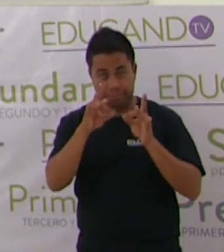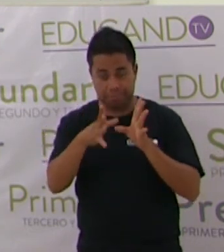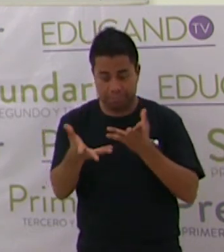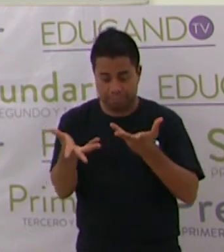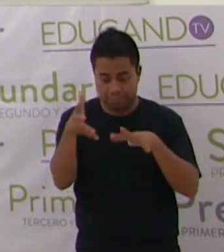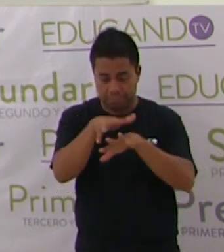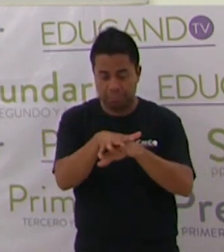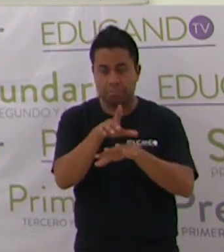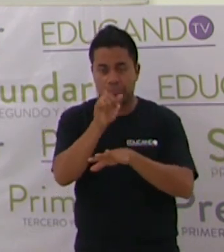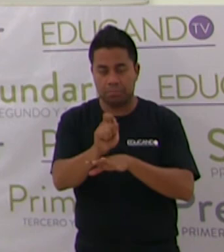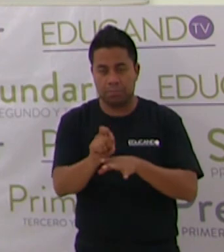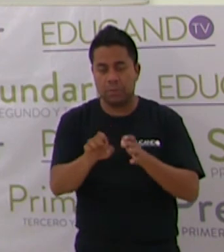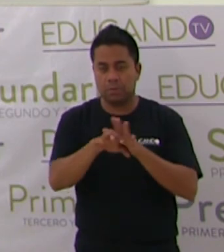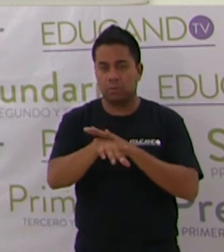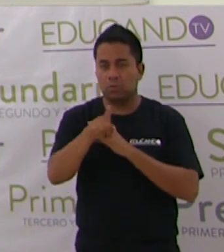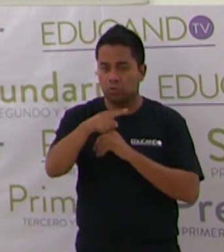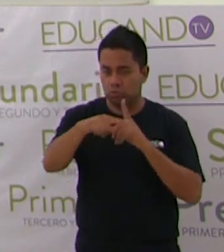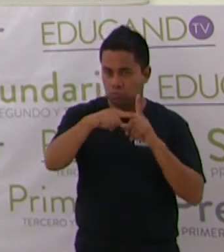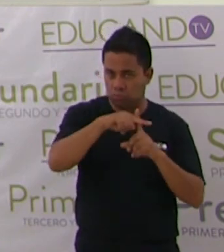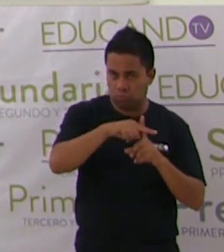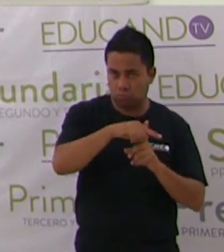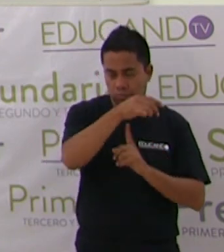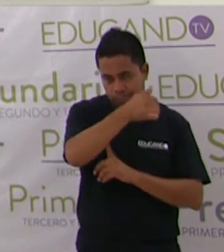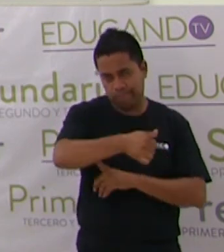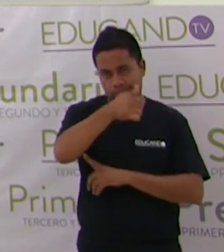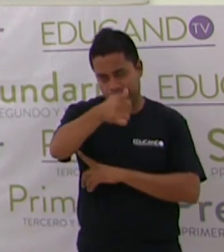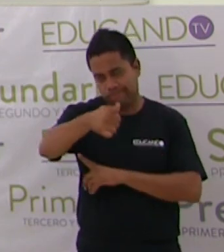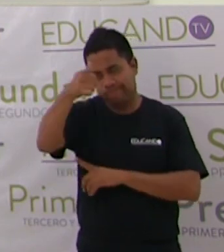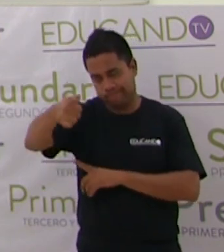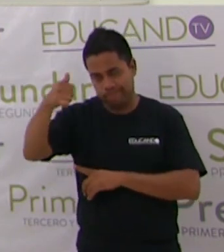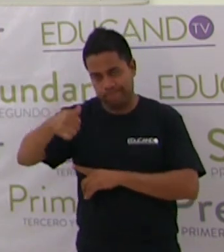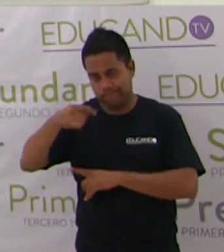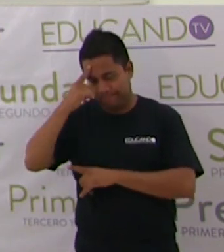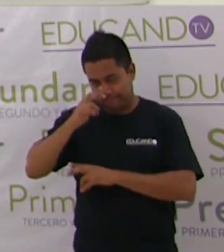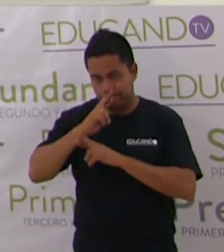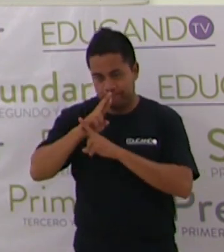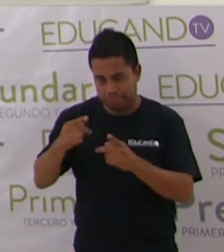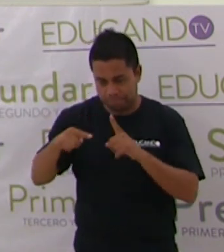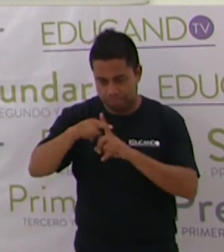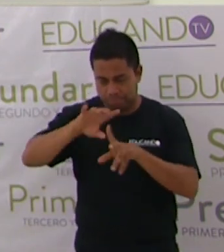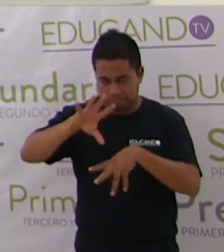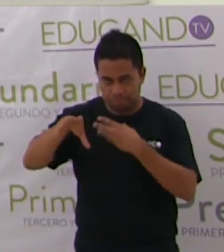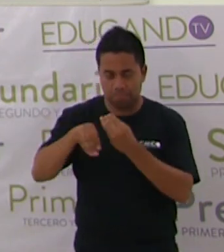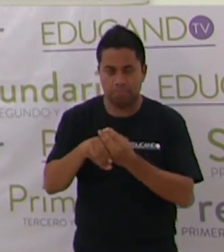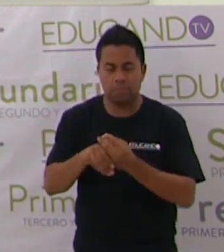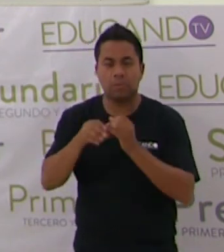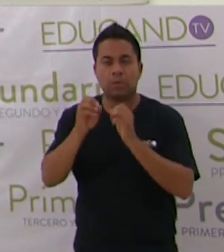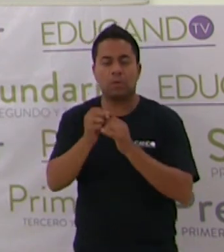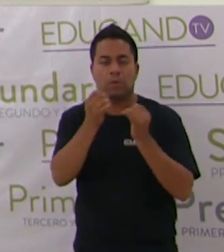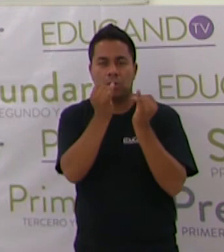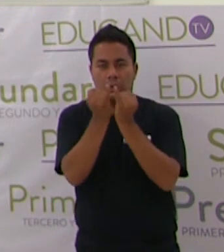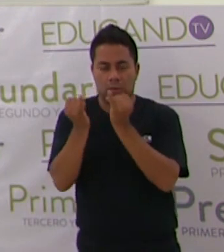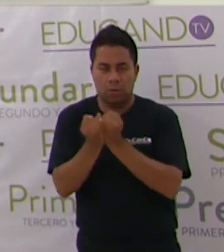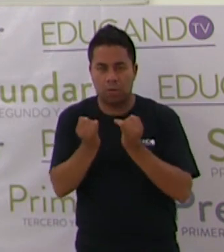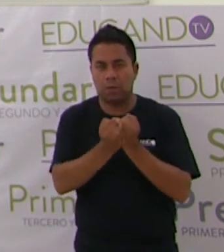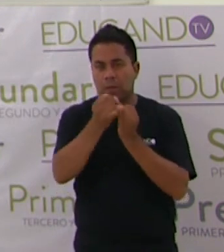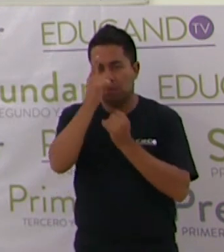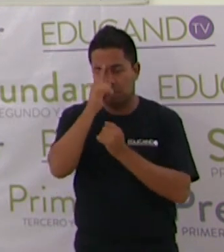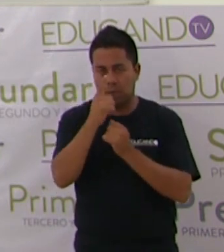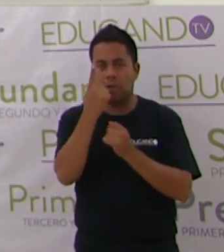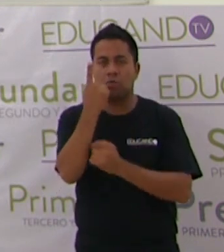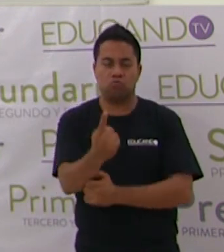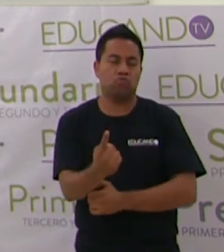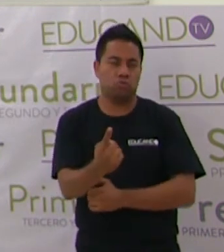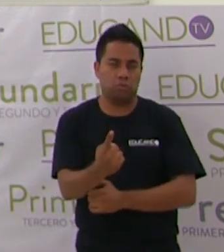complementarios, si tú sumas cada uno de los resultados o es igual a la